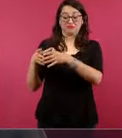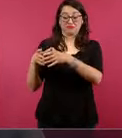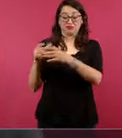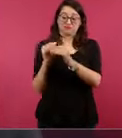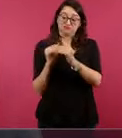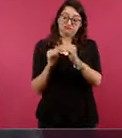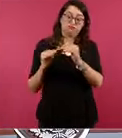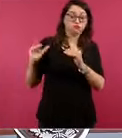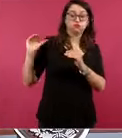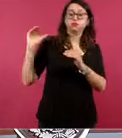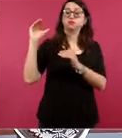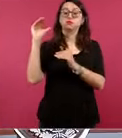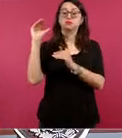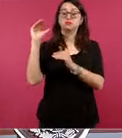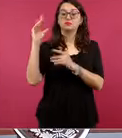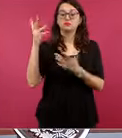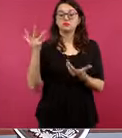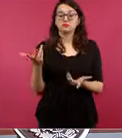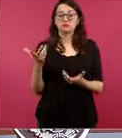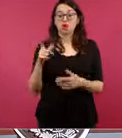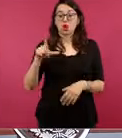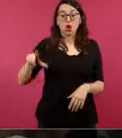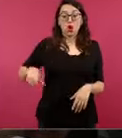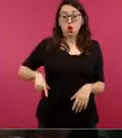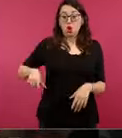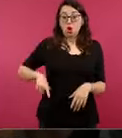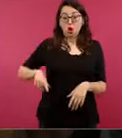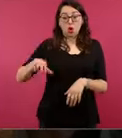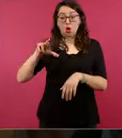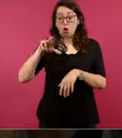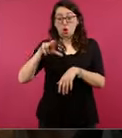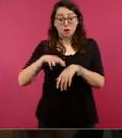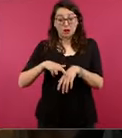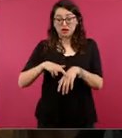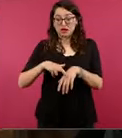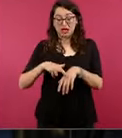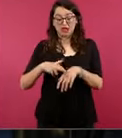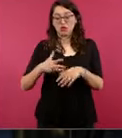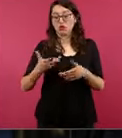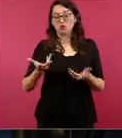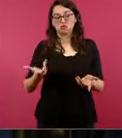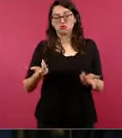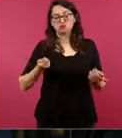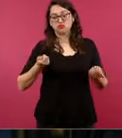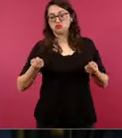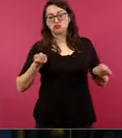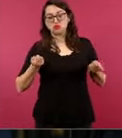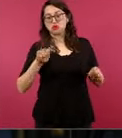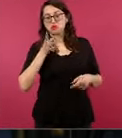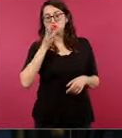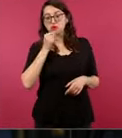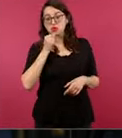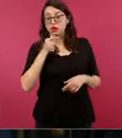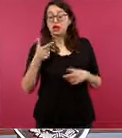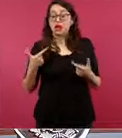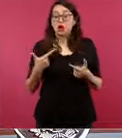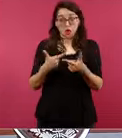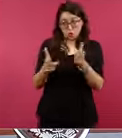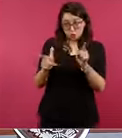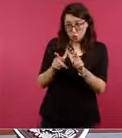que el propio gobernador. ¿Ese grupo que manda es un grupo criminal o un grupo de políticos? No sé,